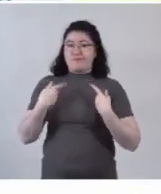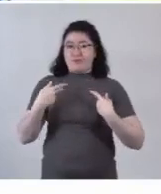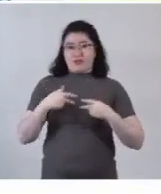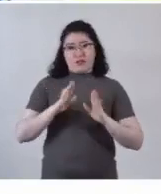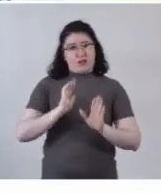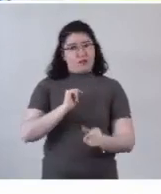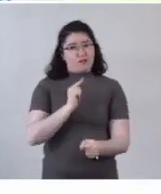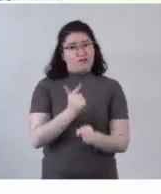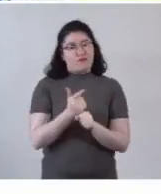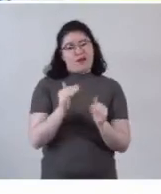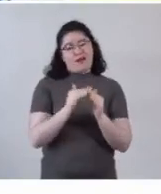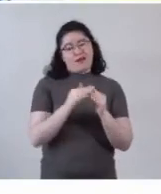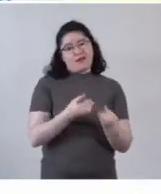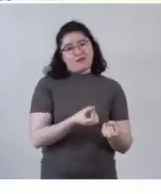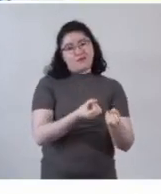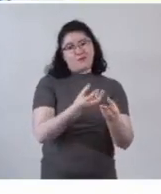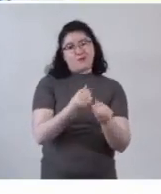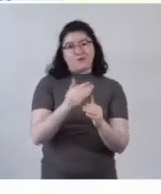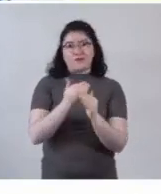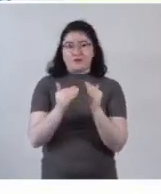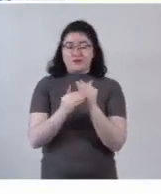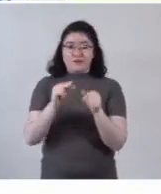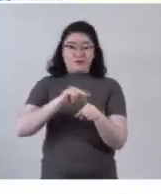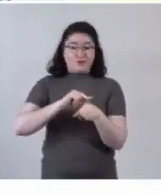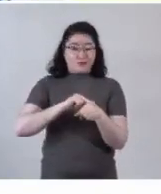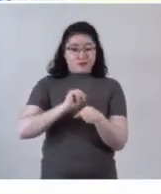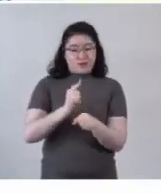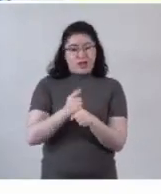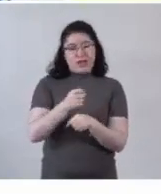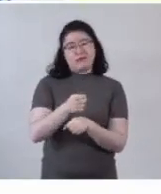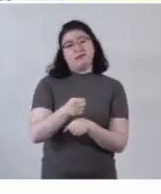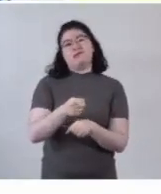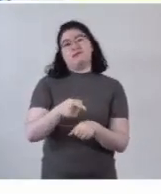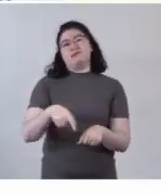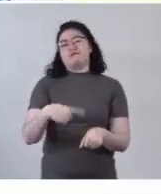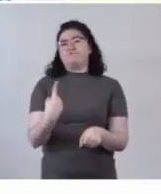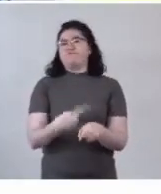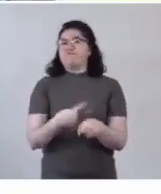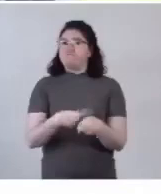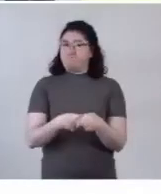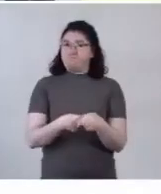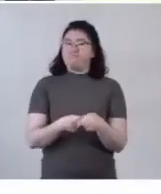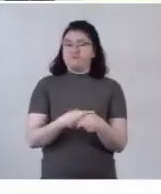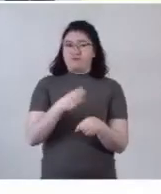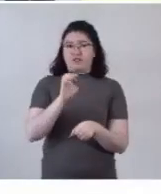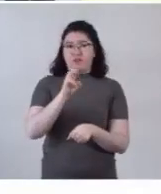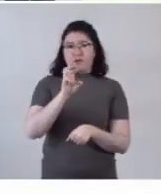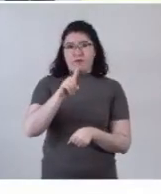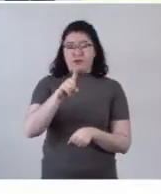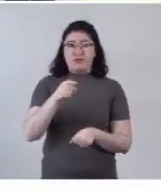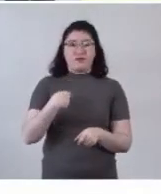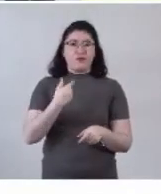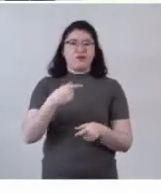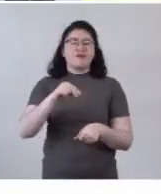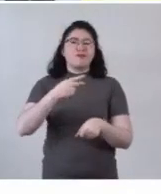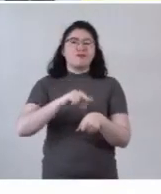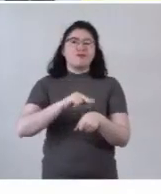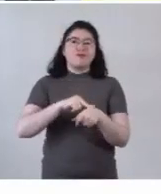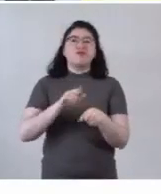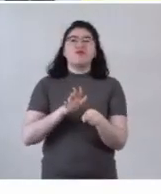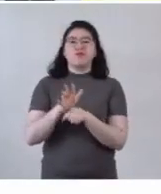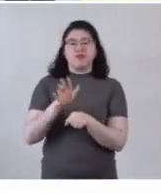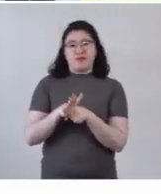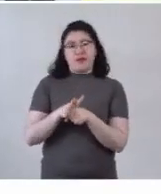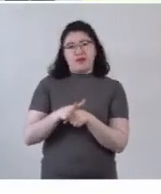sido determinadas por nuestros médicos que tienen COVID y los médicos del 911 y del Locatel.